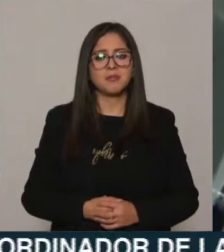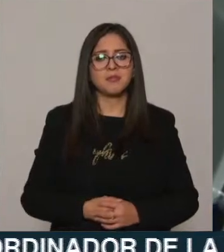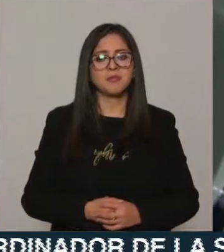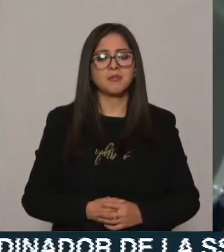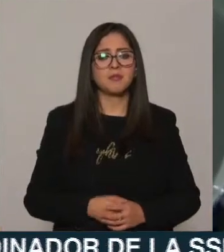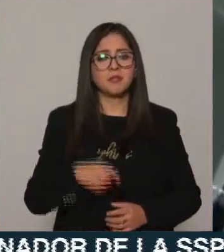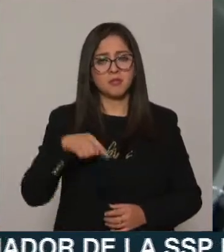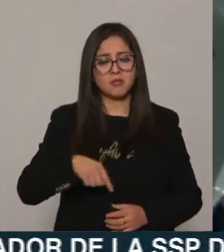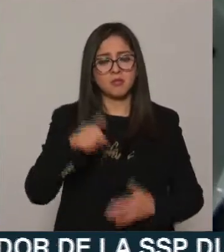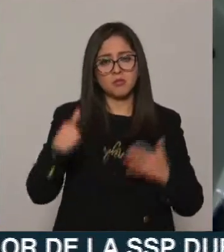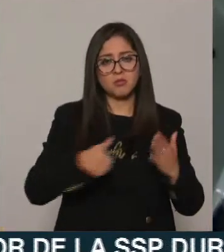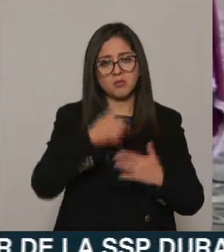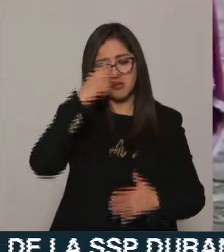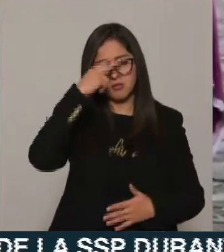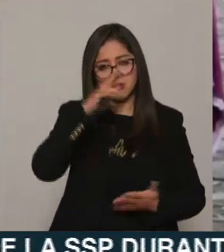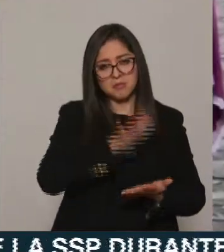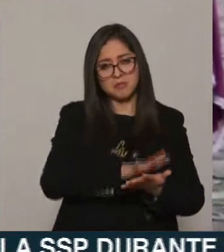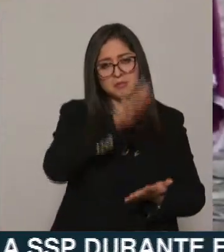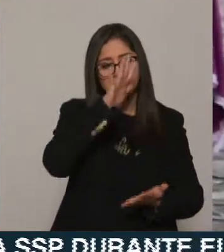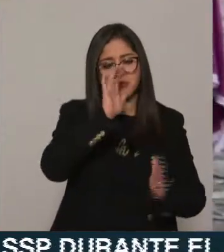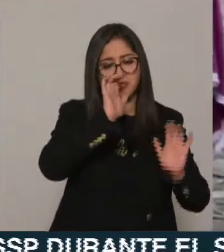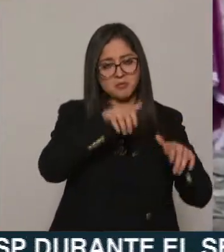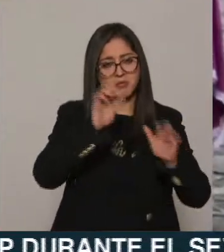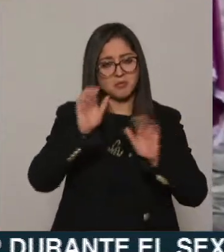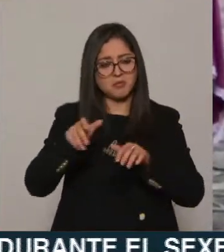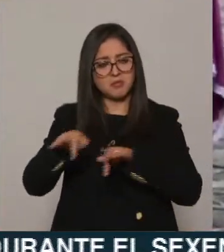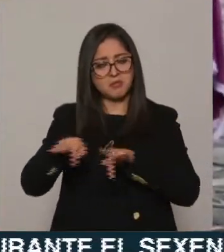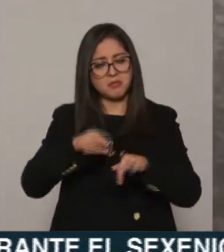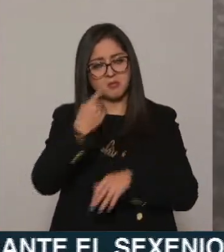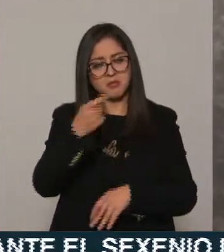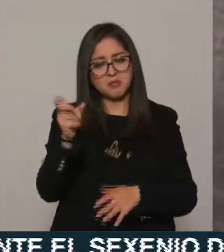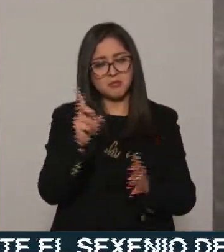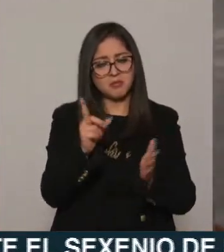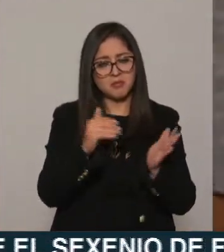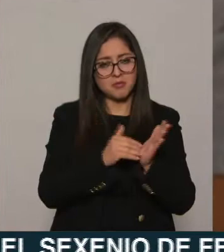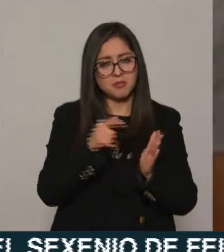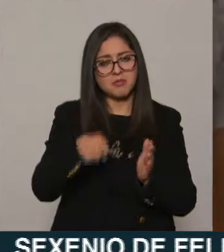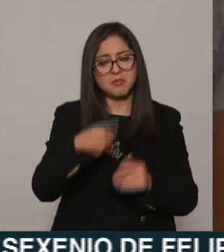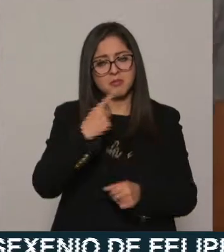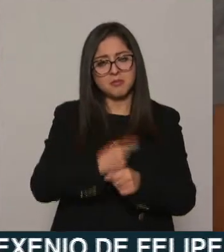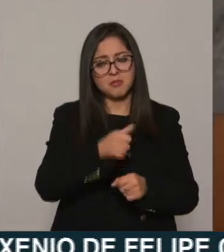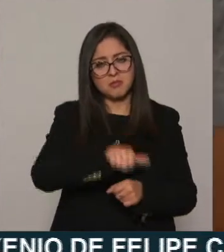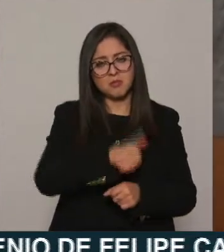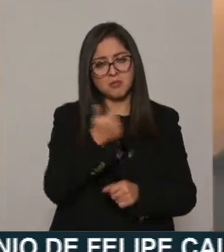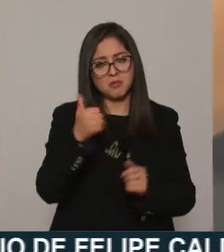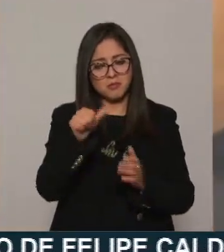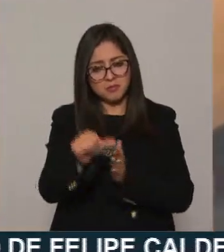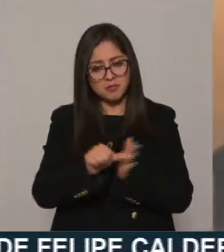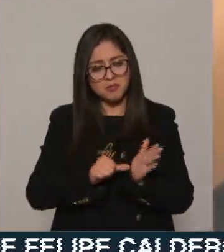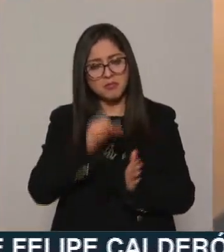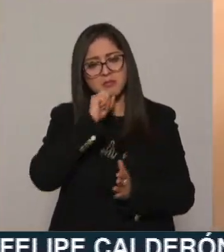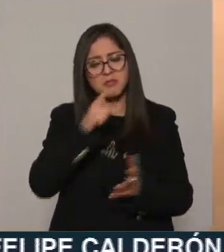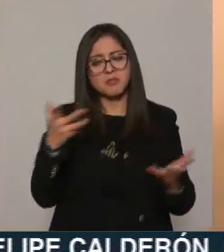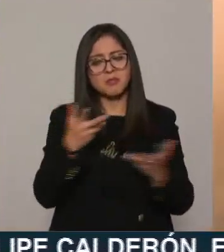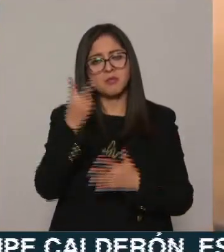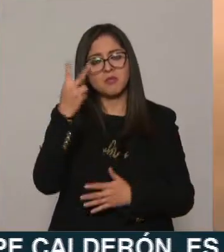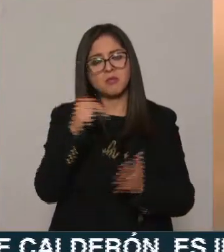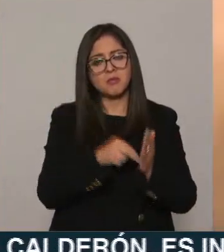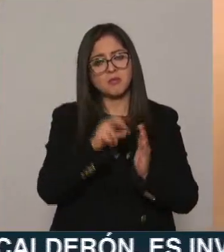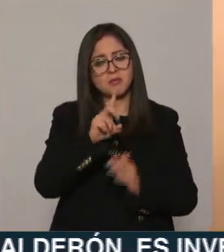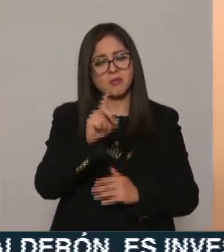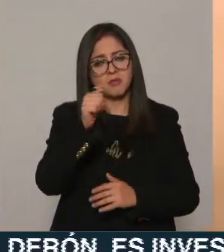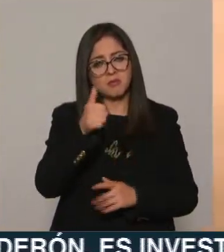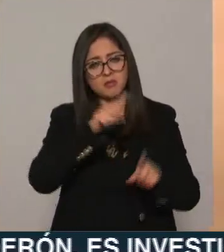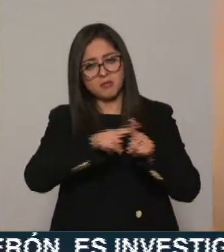la Ciudad de México se generó el mayor número de empleos, 130,000 en los primeros 11 meses y se crearon 2,036